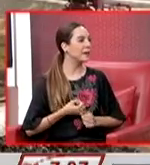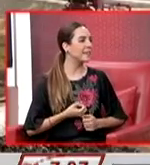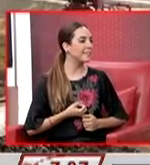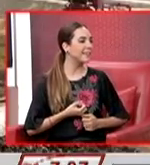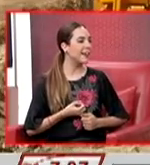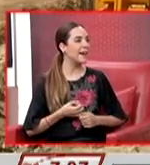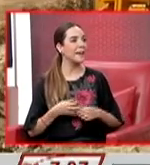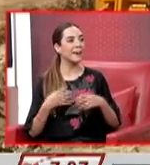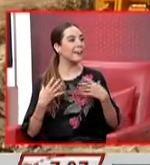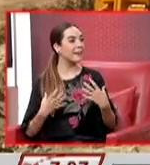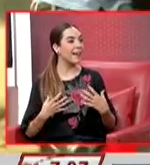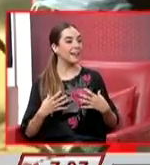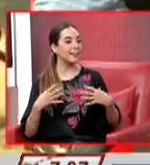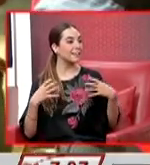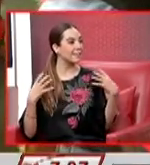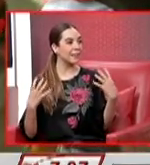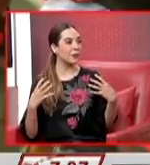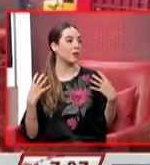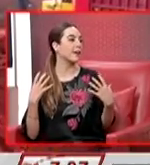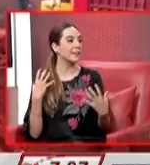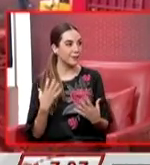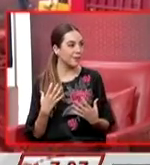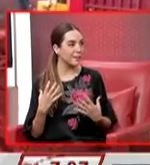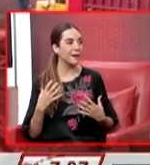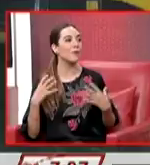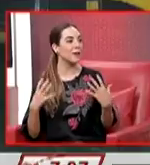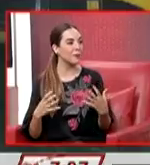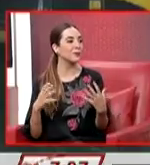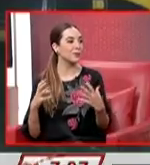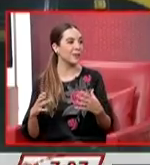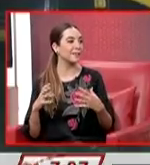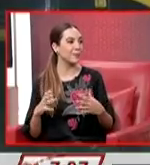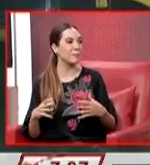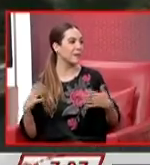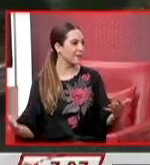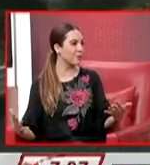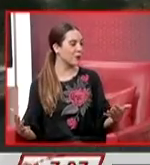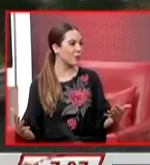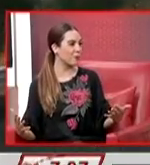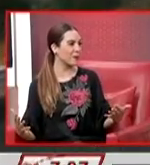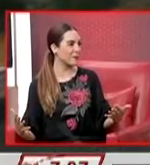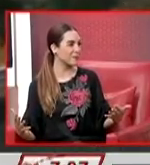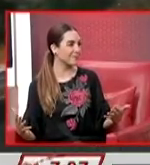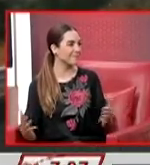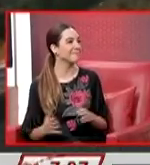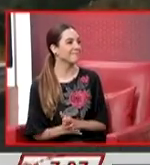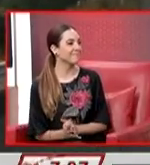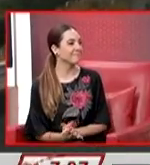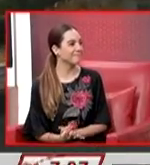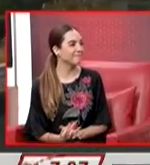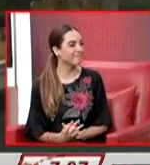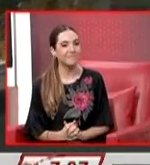más transparencia. En general es esta co-creación entre gobierno y sociedad civil para tener un mejor gobierno.